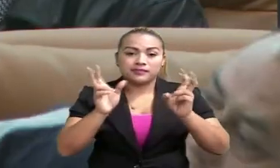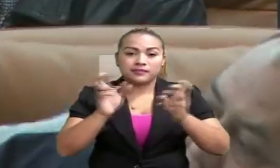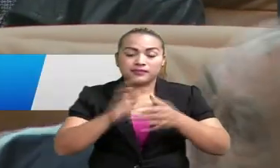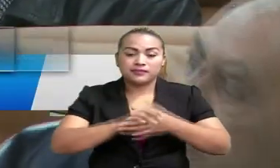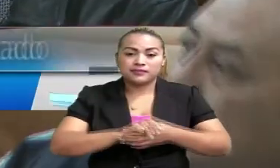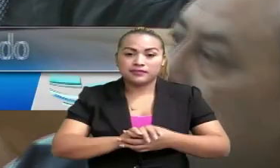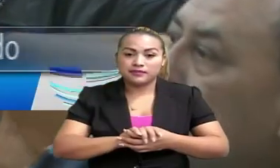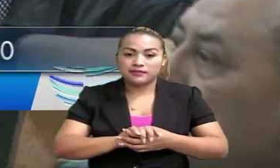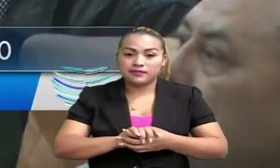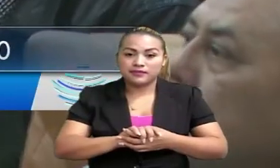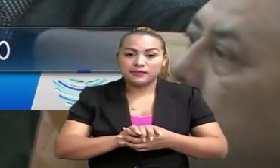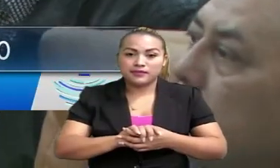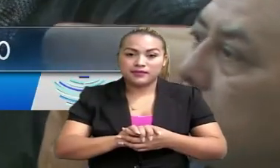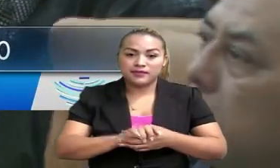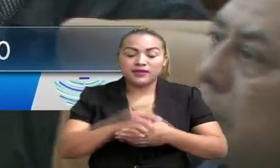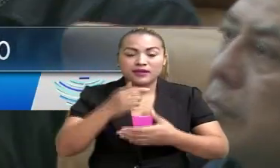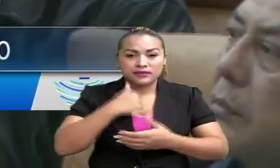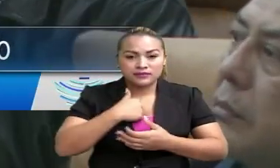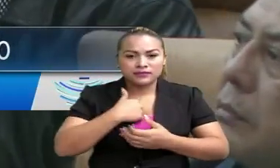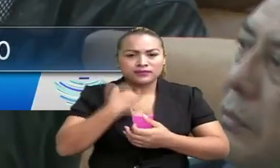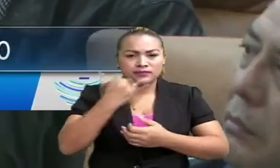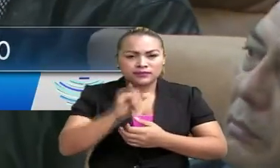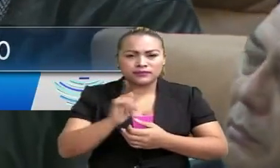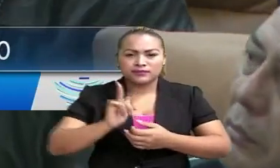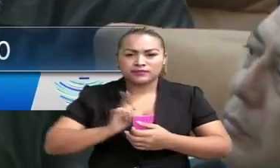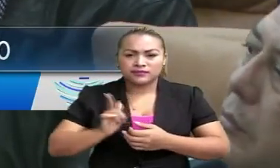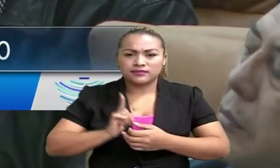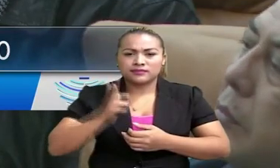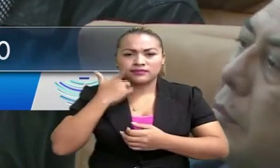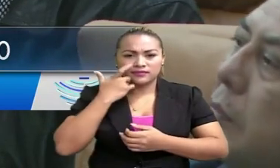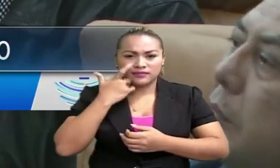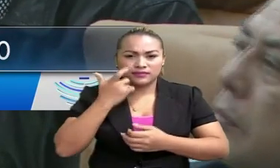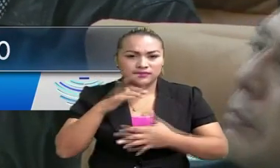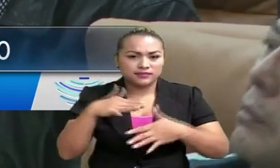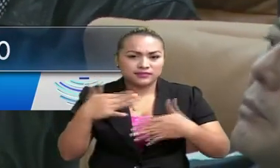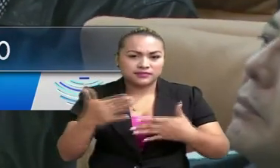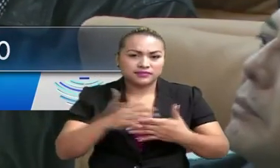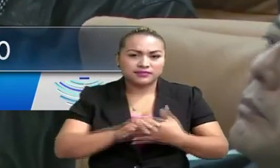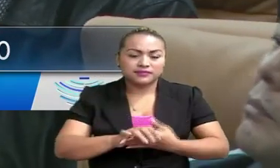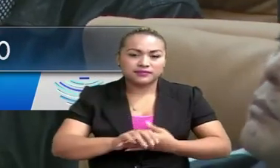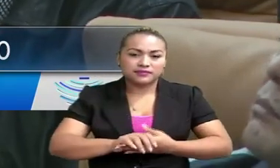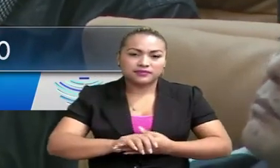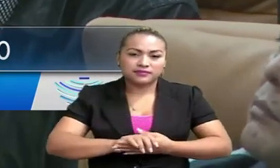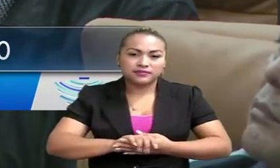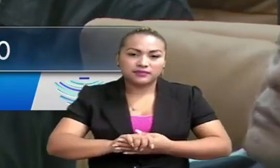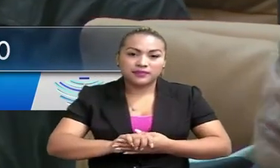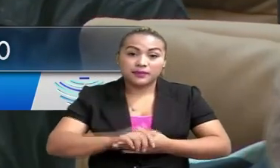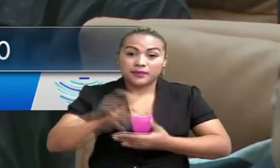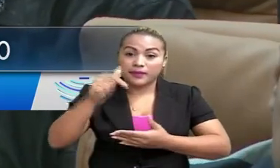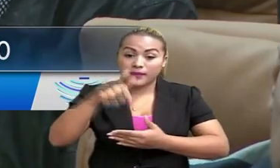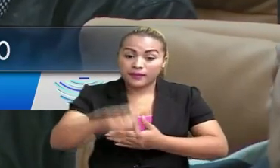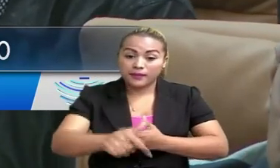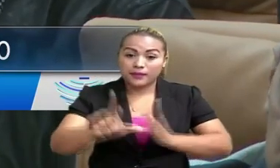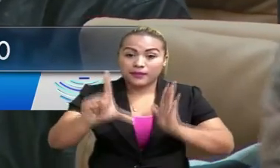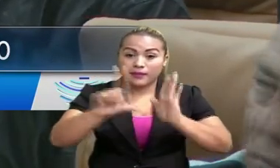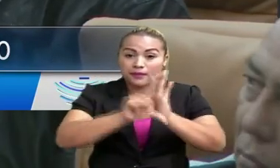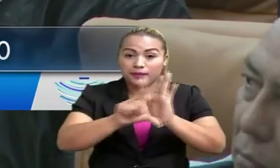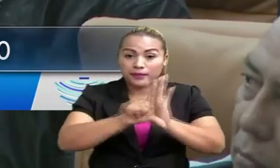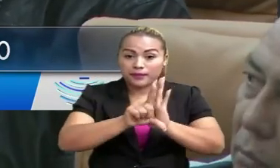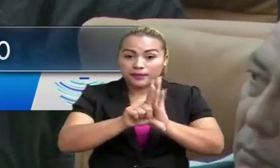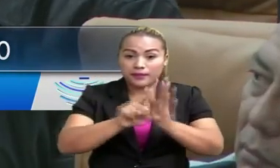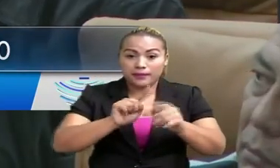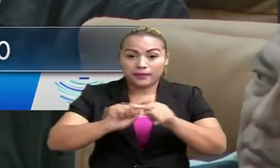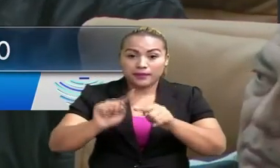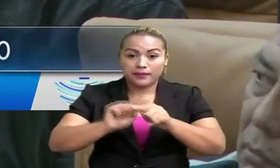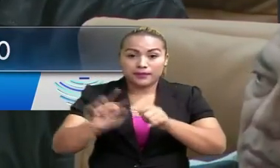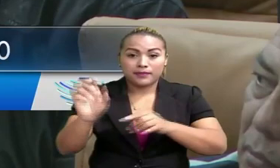es que algo sí tengo que reconocerles. Por supuesto que sí. Esta reforma fiscal